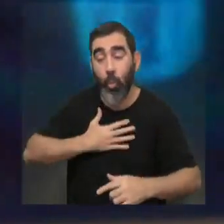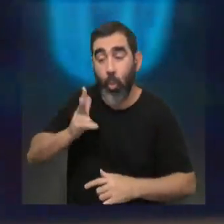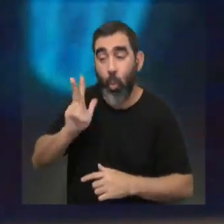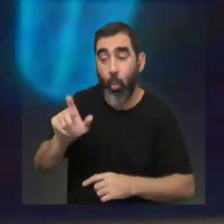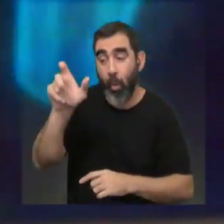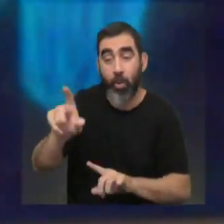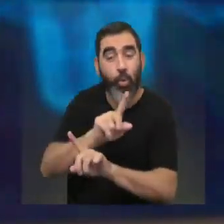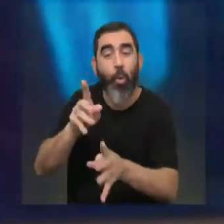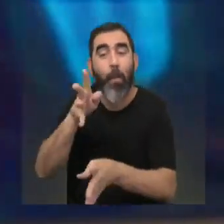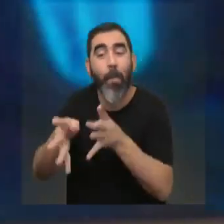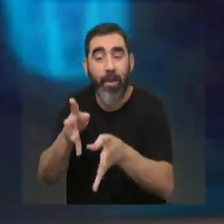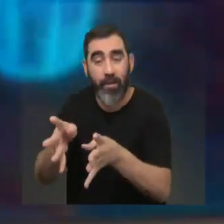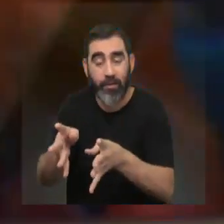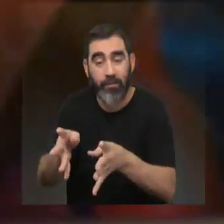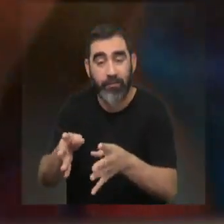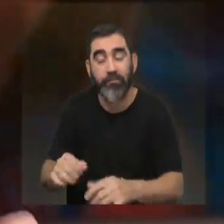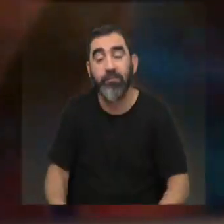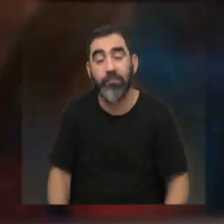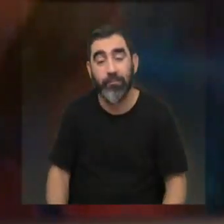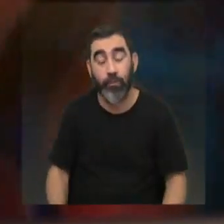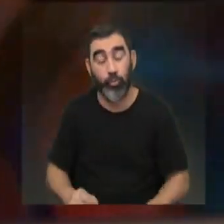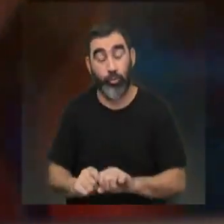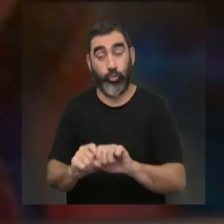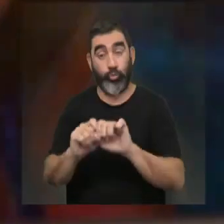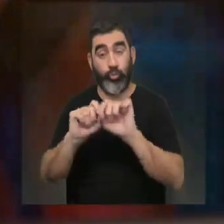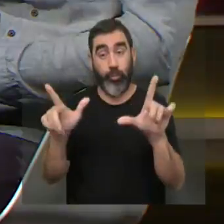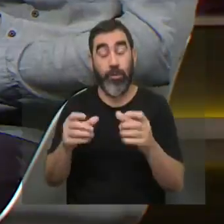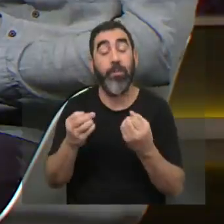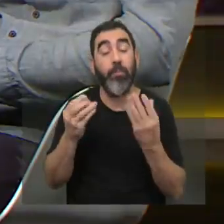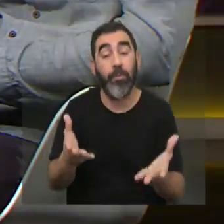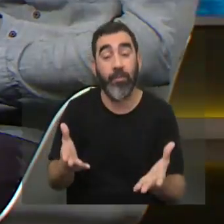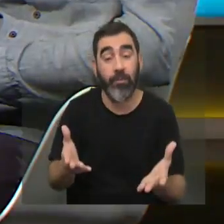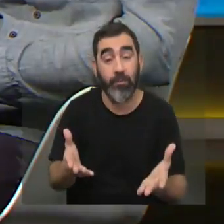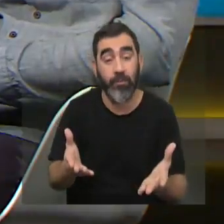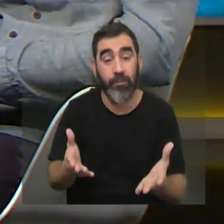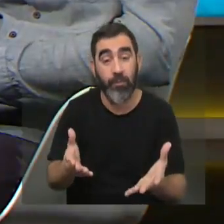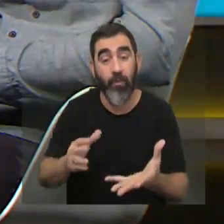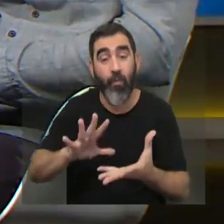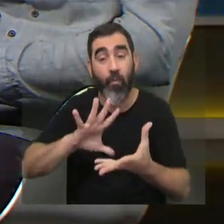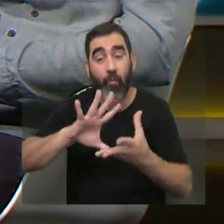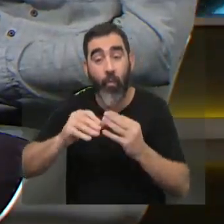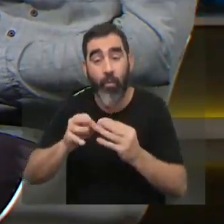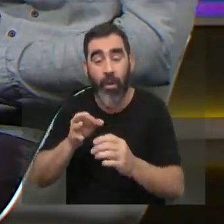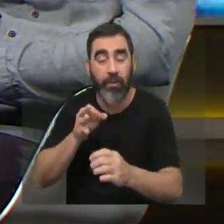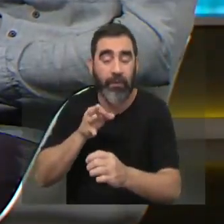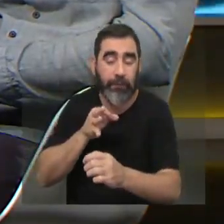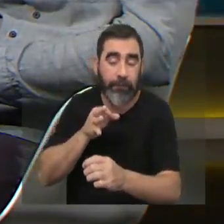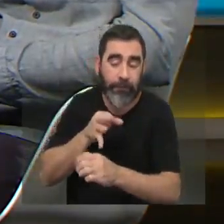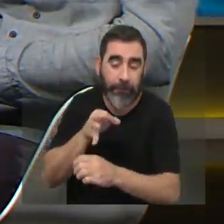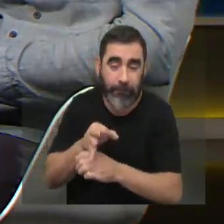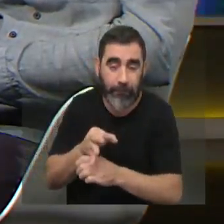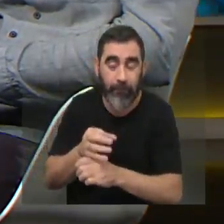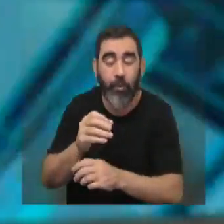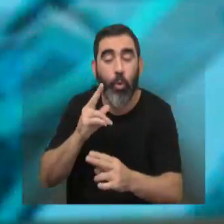una máquina, ¿no? Entonces uno se lleva una sorpresa porque a través de algún tipo de instrucción, que se conoce a veces como